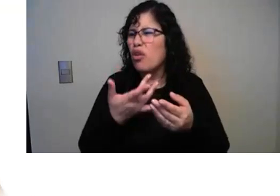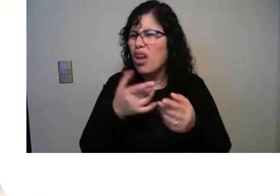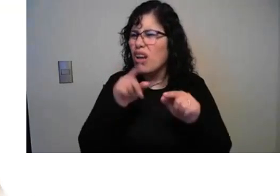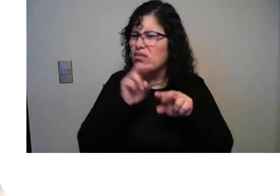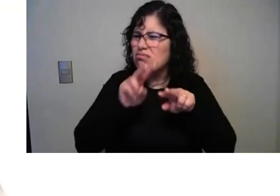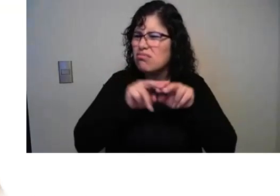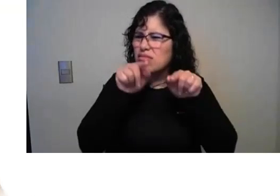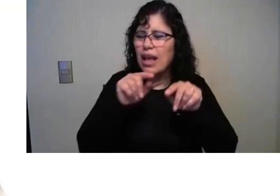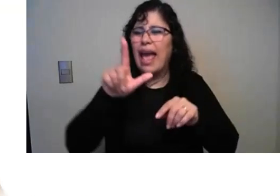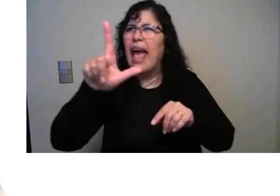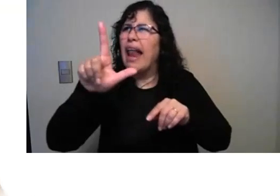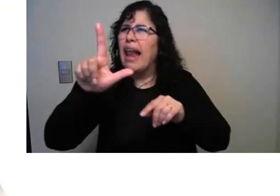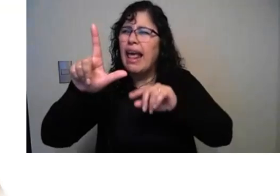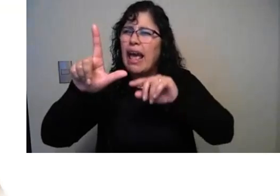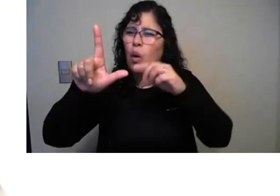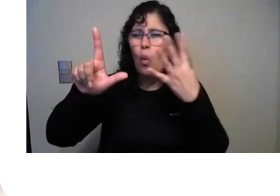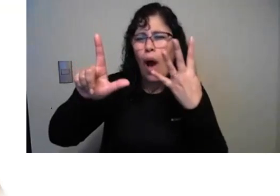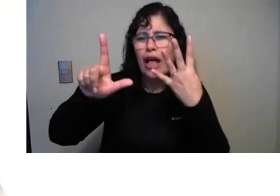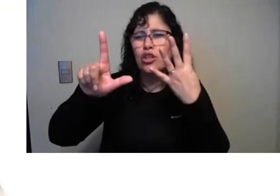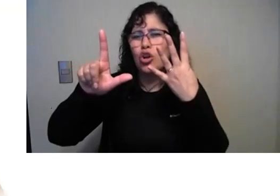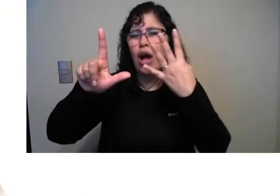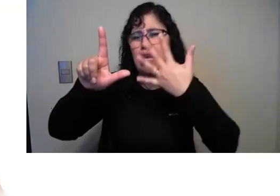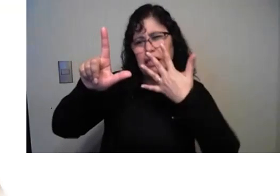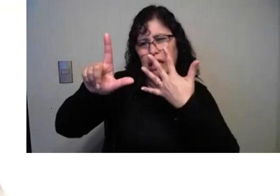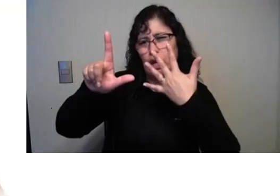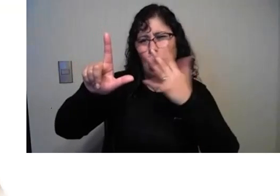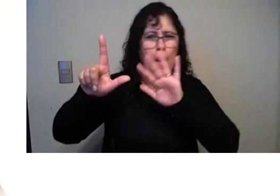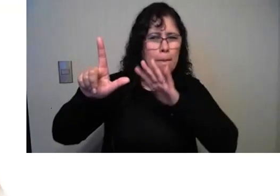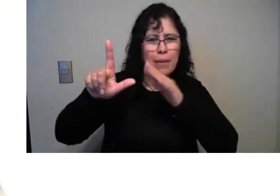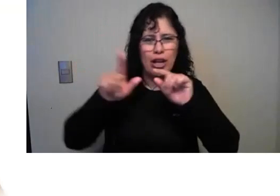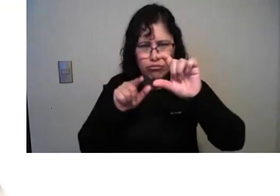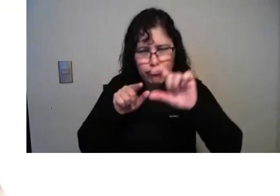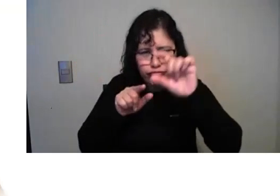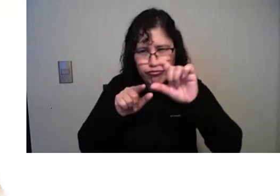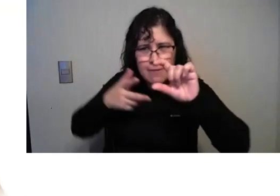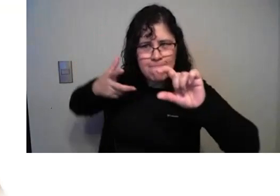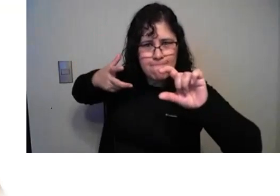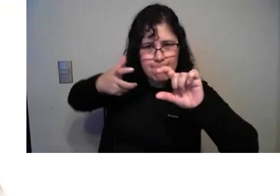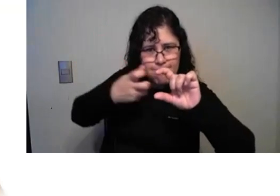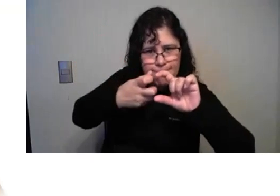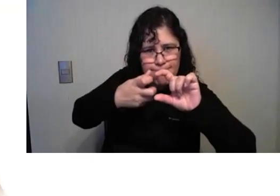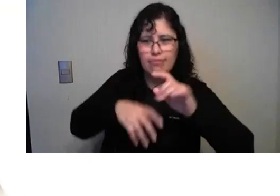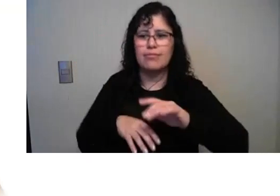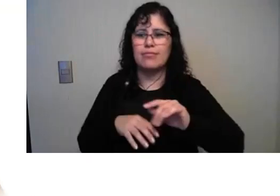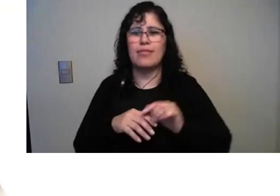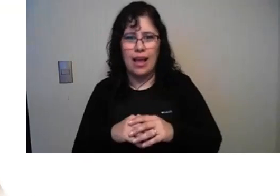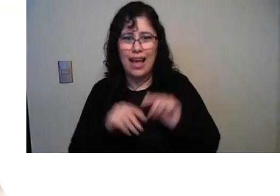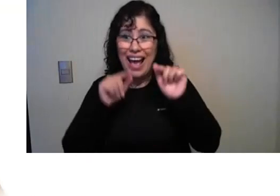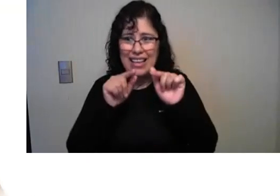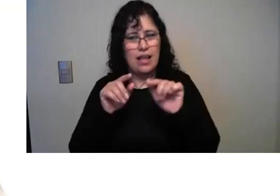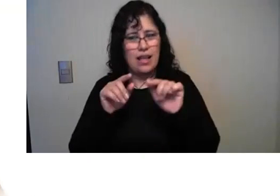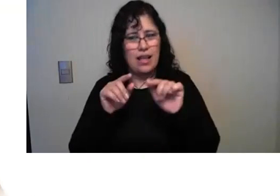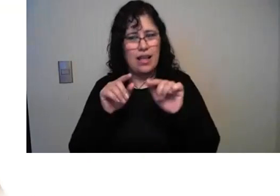entre L4 y L5, ahí en ese espacio, que lo hace un clínico, con cierto procedimiento,